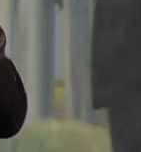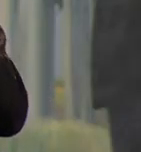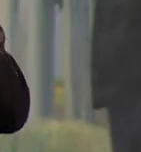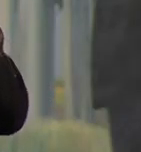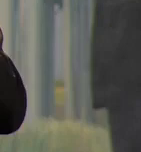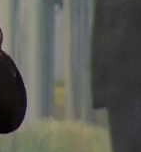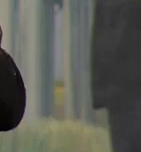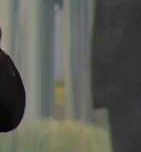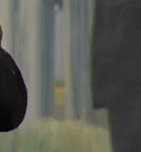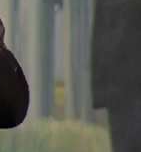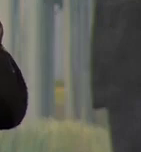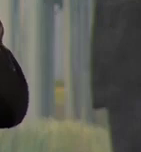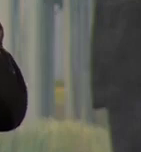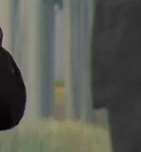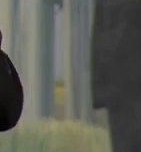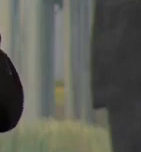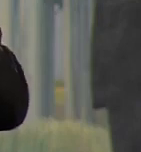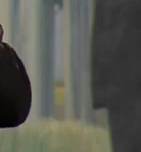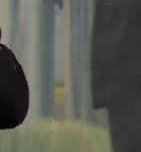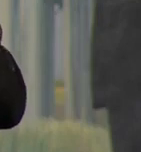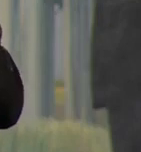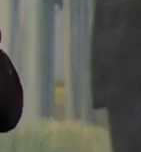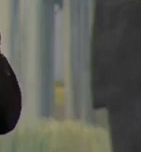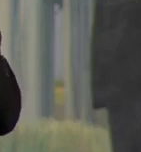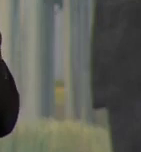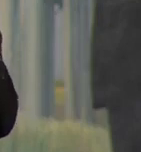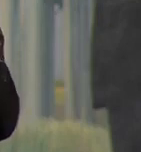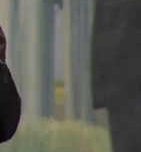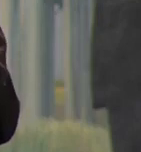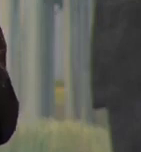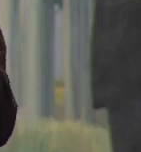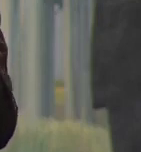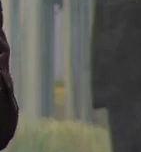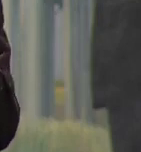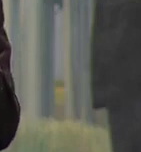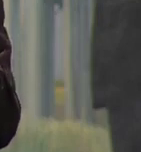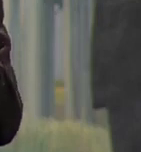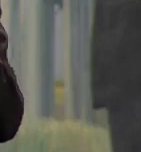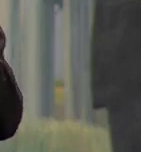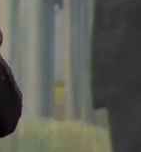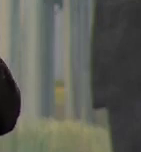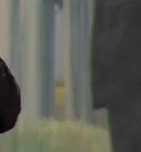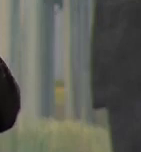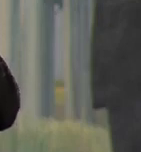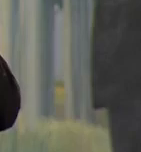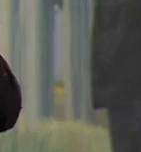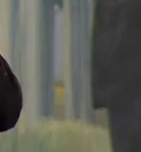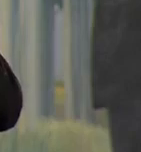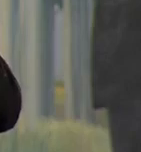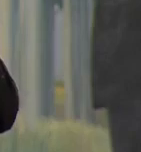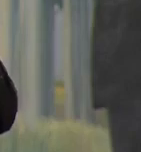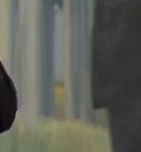nuevas, ni todos los andamios, ni las hormigas, ni flores, ni herejías, ni